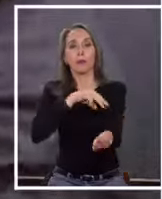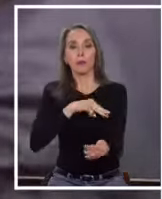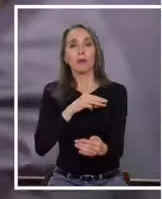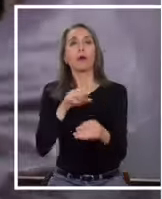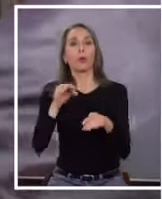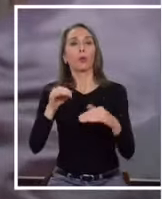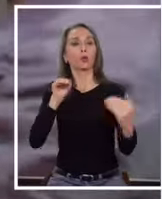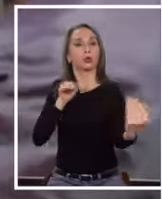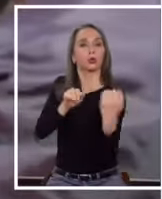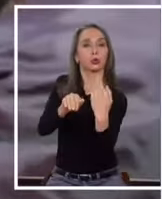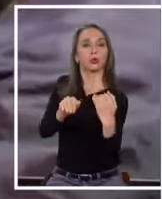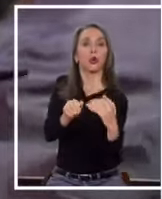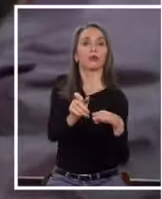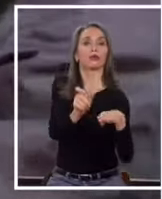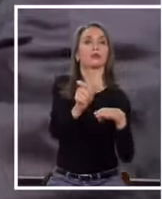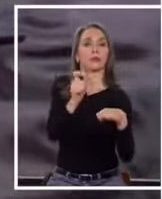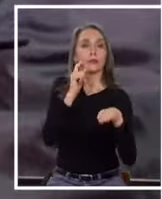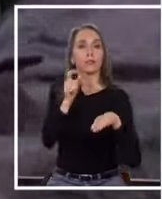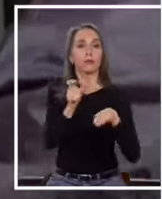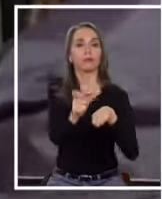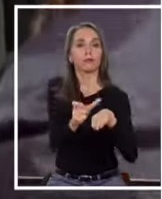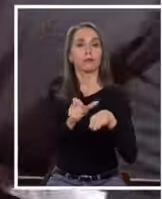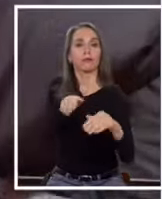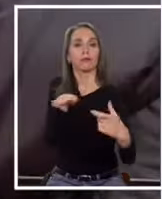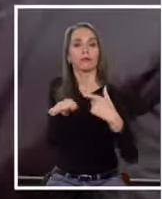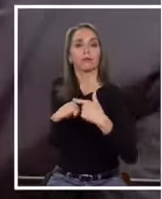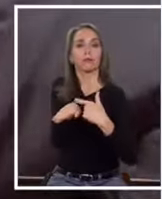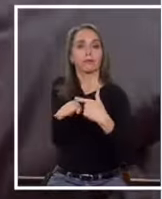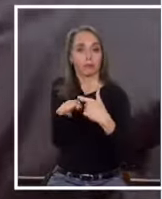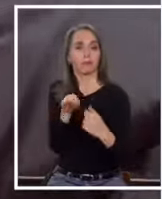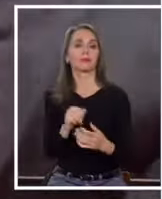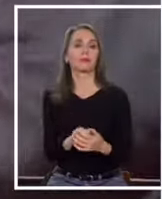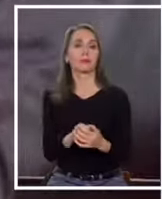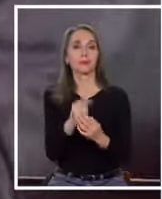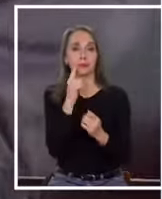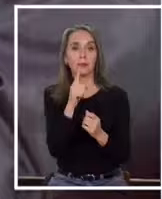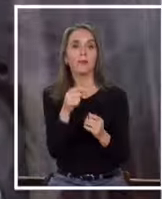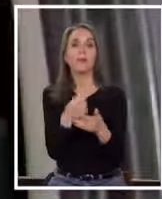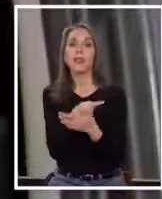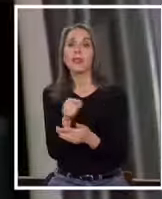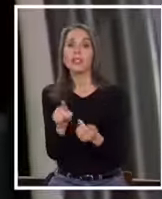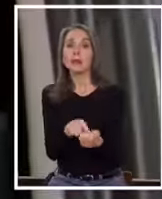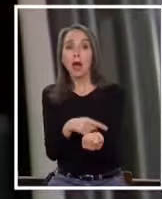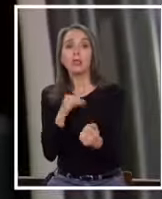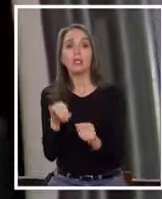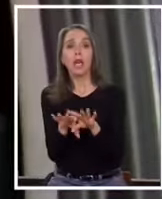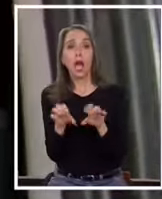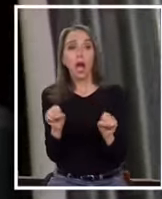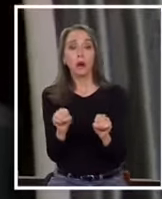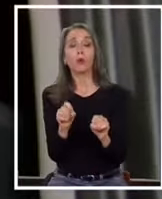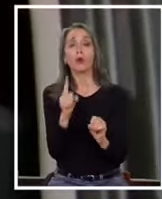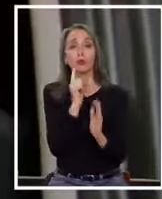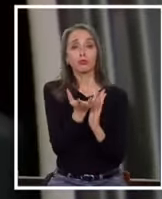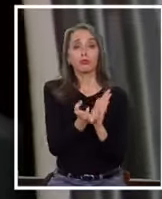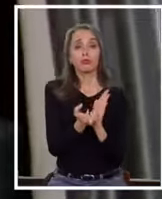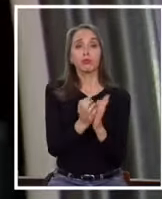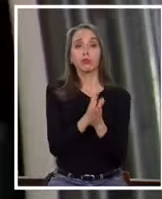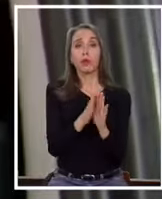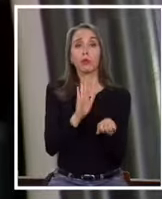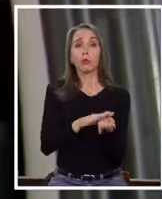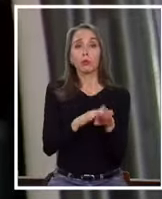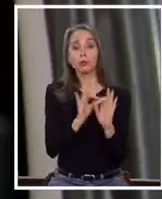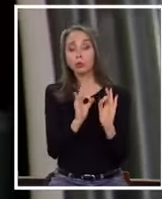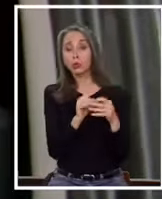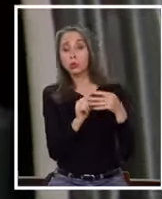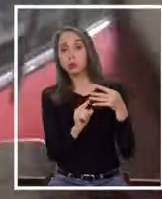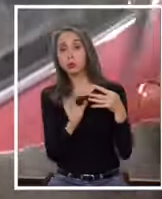este comienzo de fiscalización por fin de semana largo. Estoy de acuerdo. Sí. Mientras uno ande con toda su